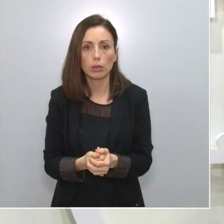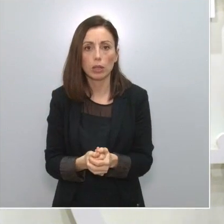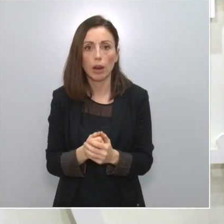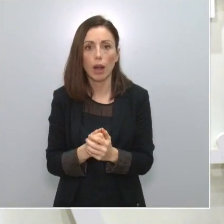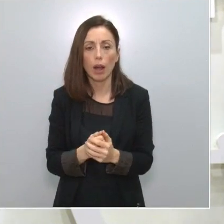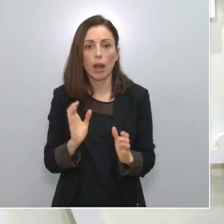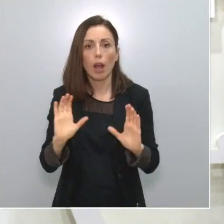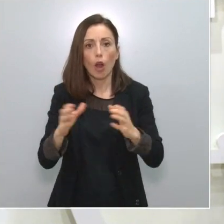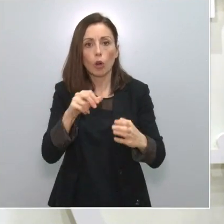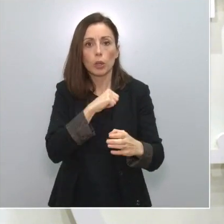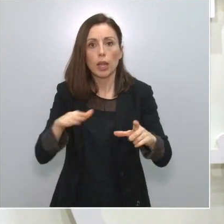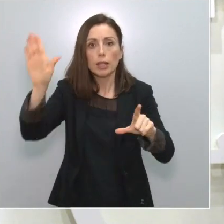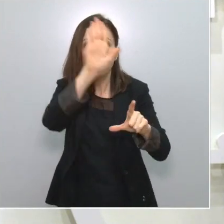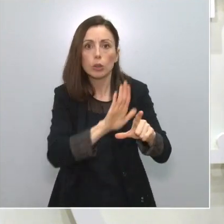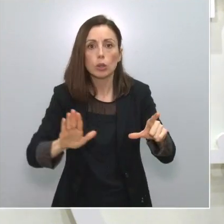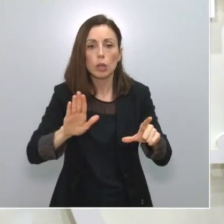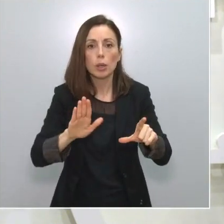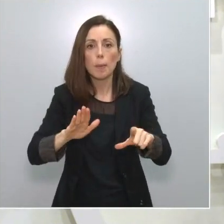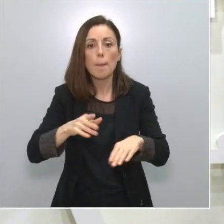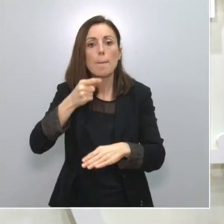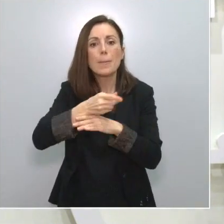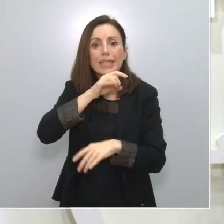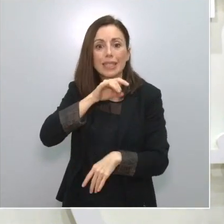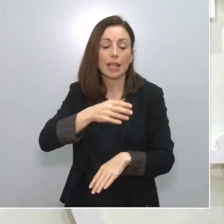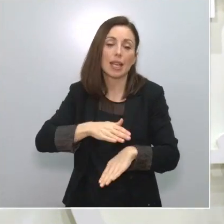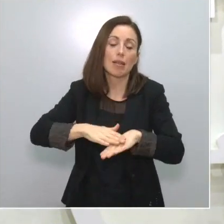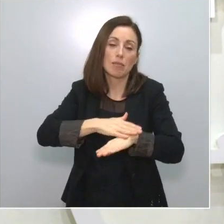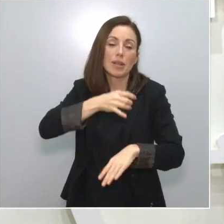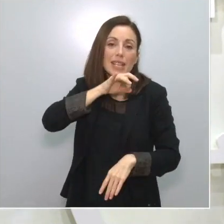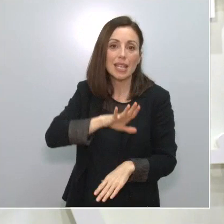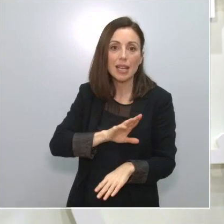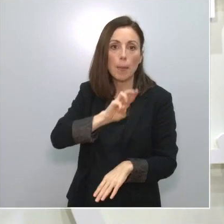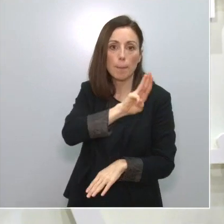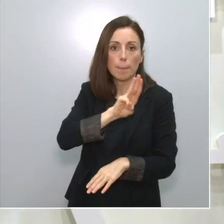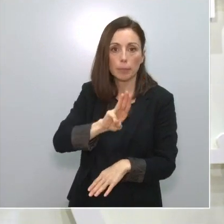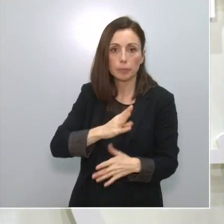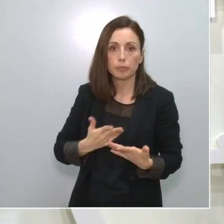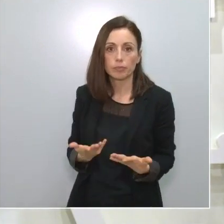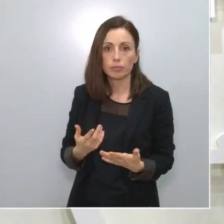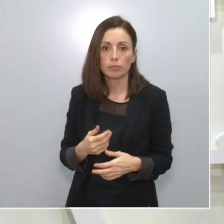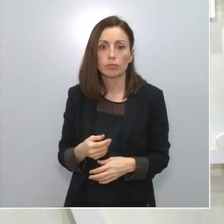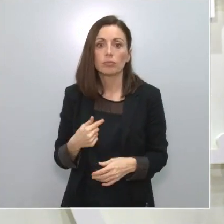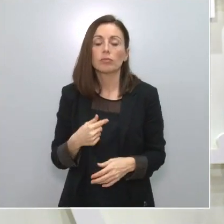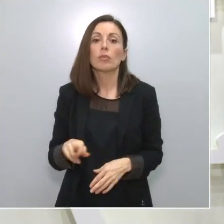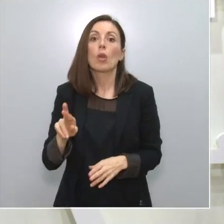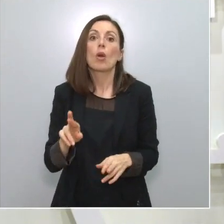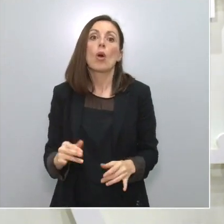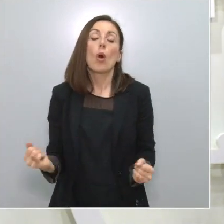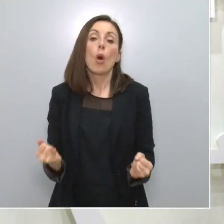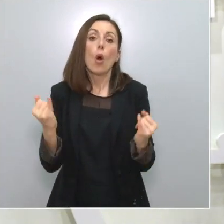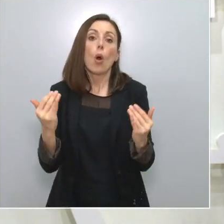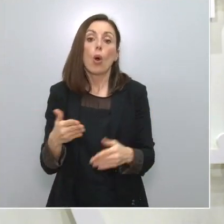las comunidades autónomas gobernadas por el Partido Popular. En fin, creo y espero que esto sea, lo que vimos el pasado